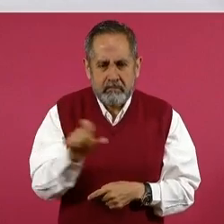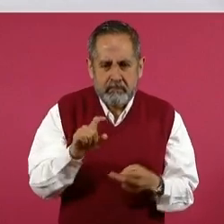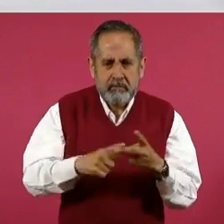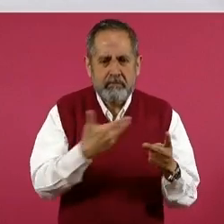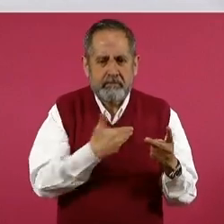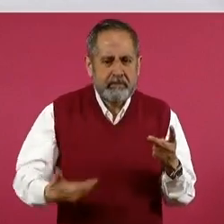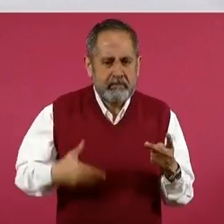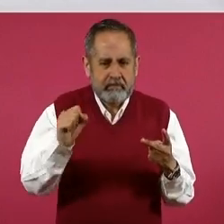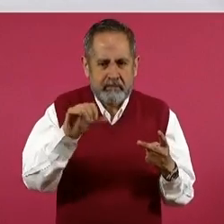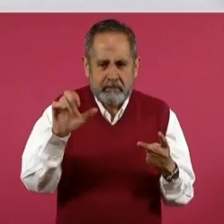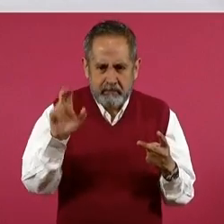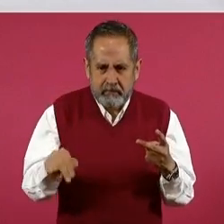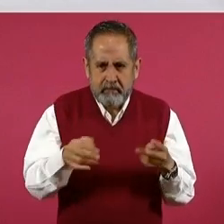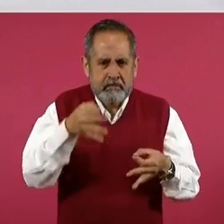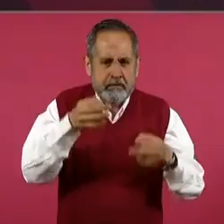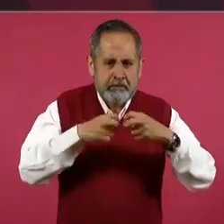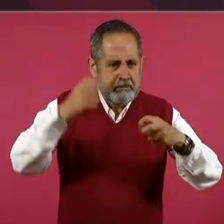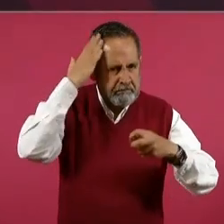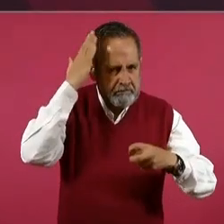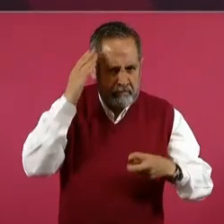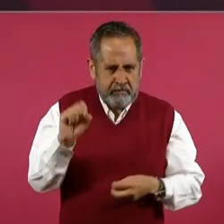Corte, los ministros de la Corte,